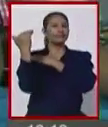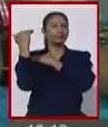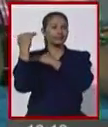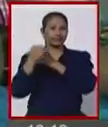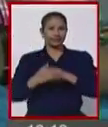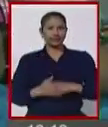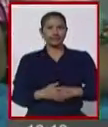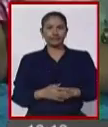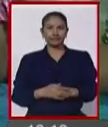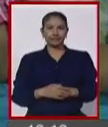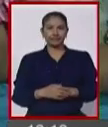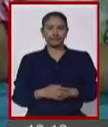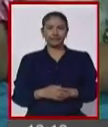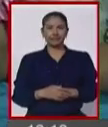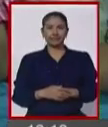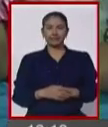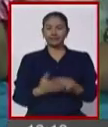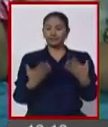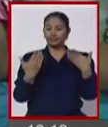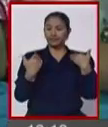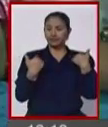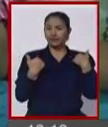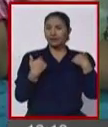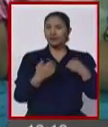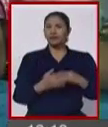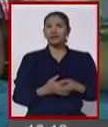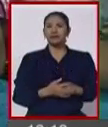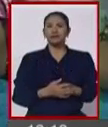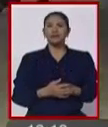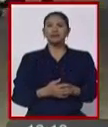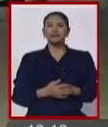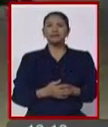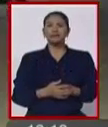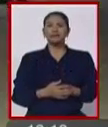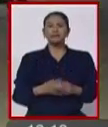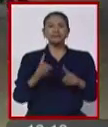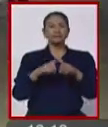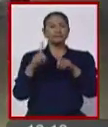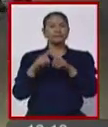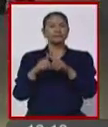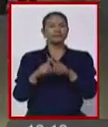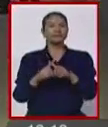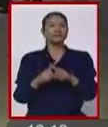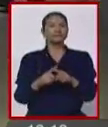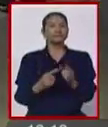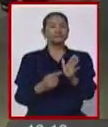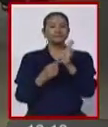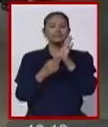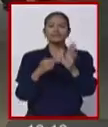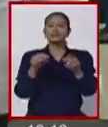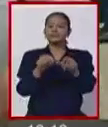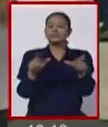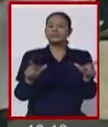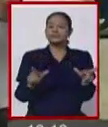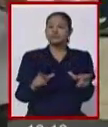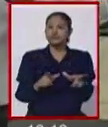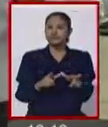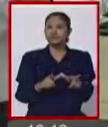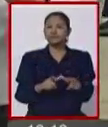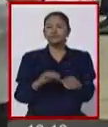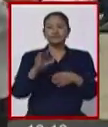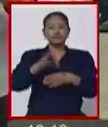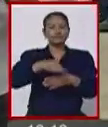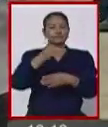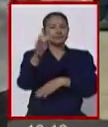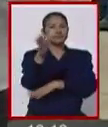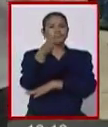Cruz, vamos a tener las distintas expresiones regionales. La